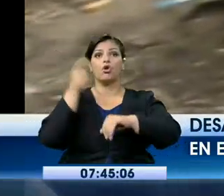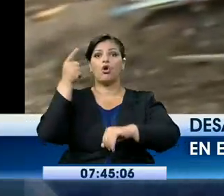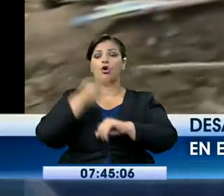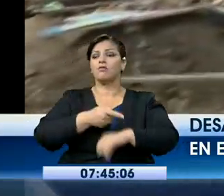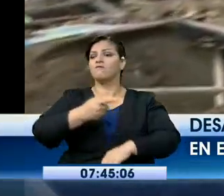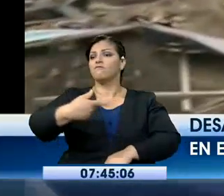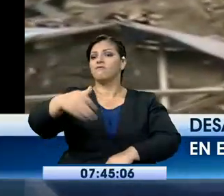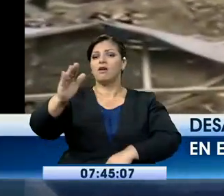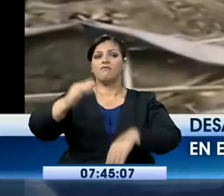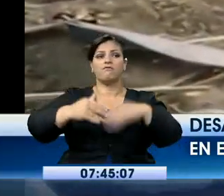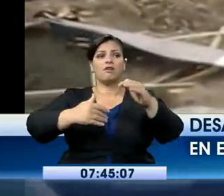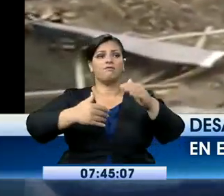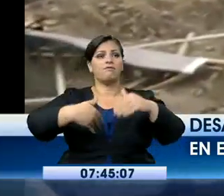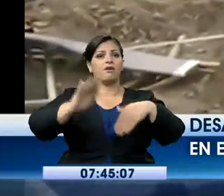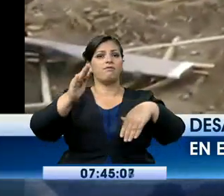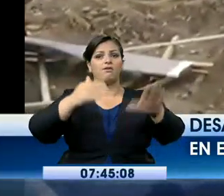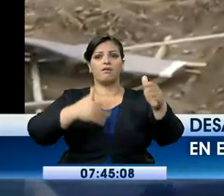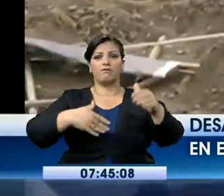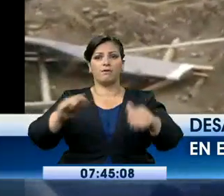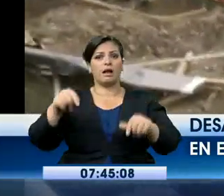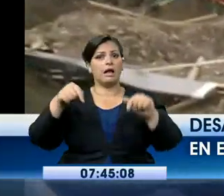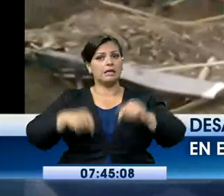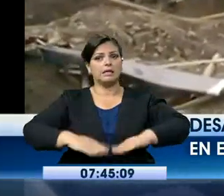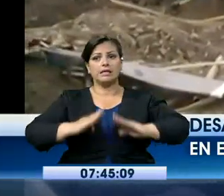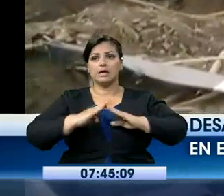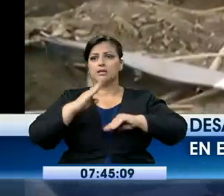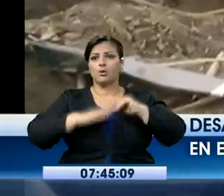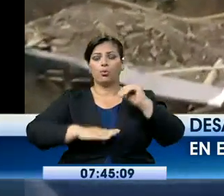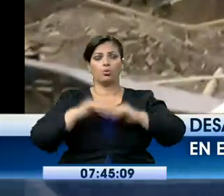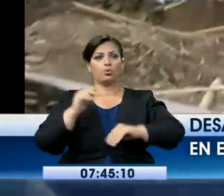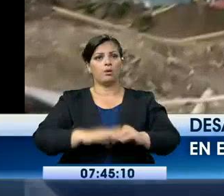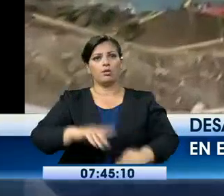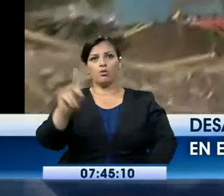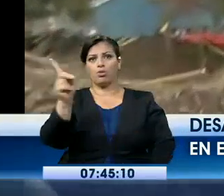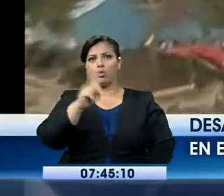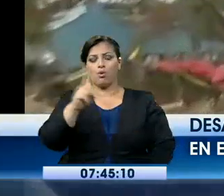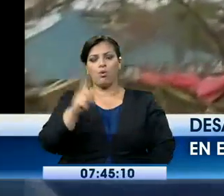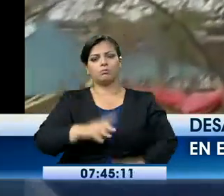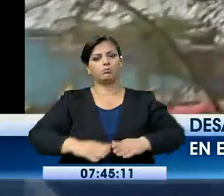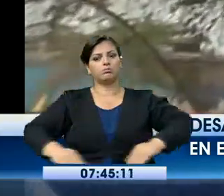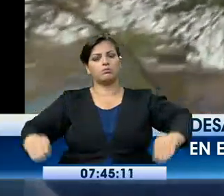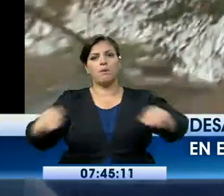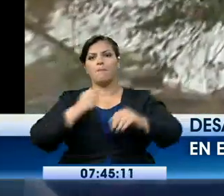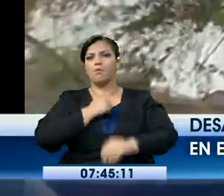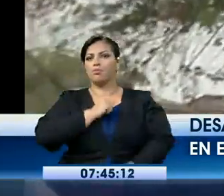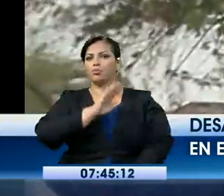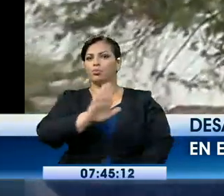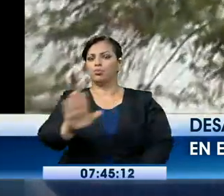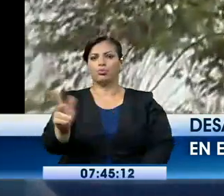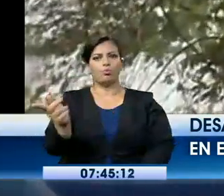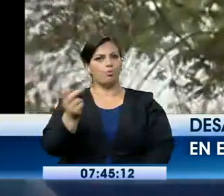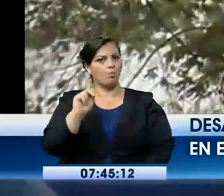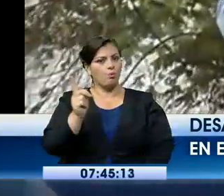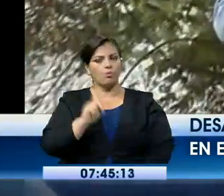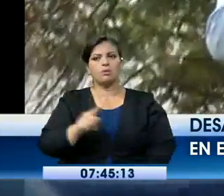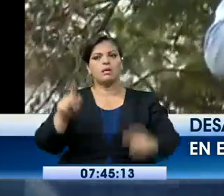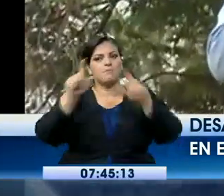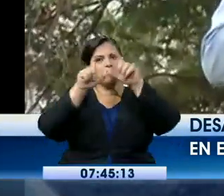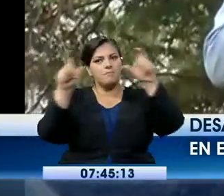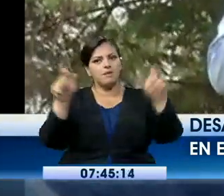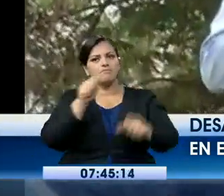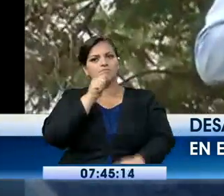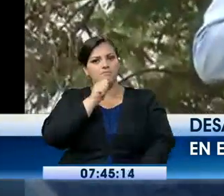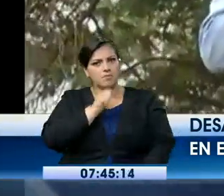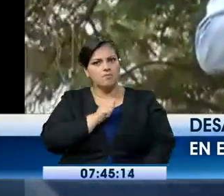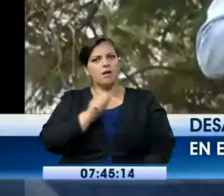personas que de una u otra manera habrían pretendido invadir estos terrenos. En todo caso, vamos a permanecer en el punto para llevarles a ustedes las